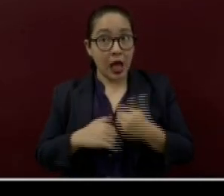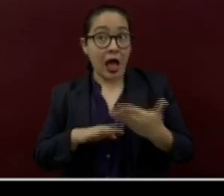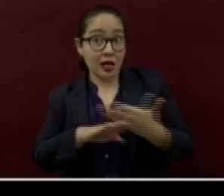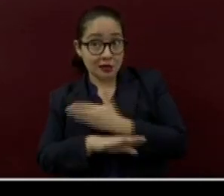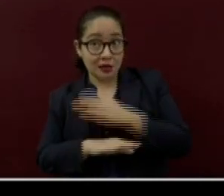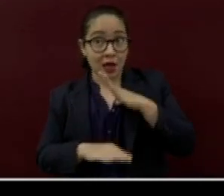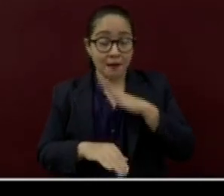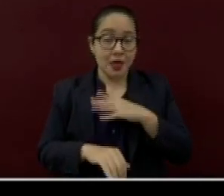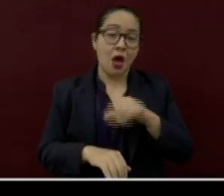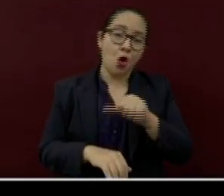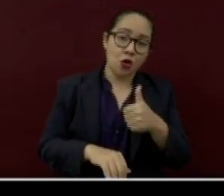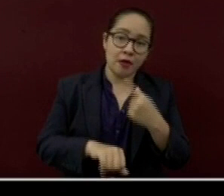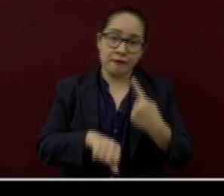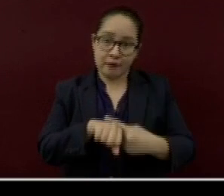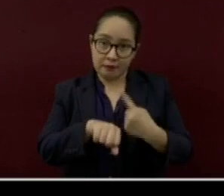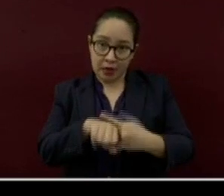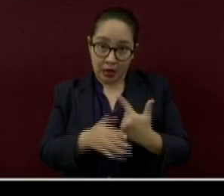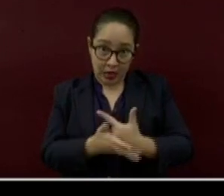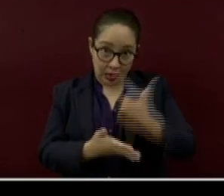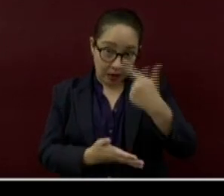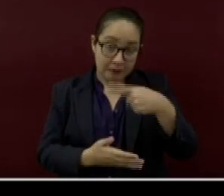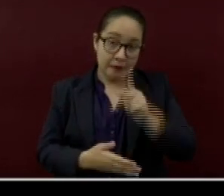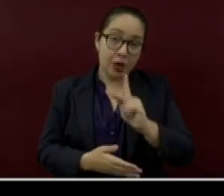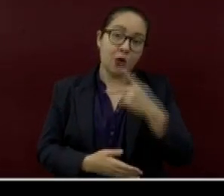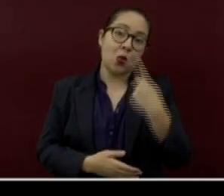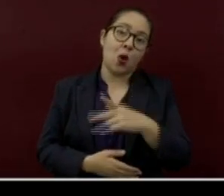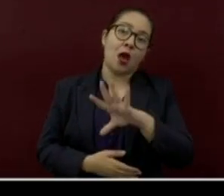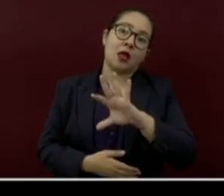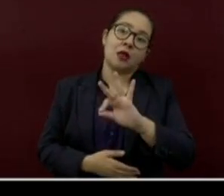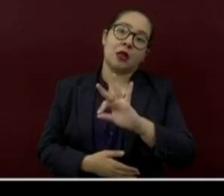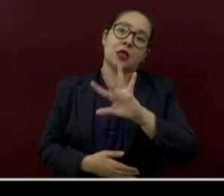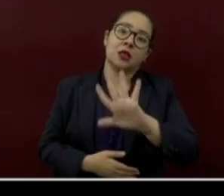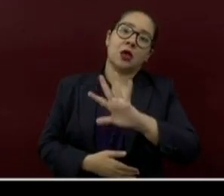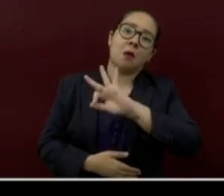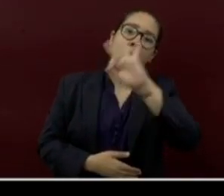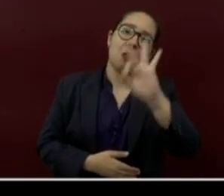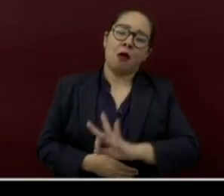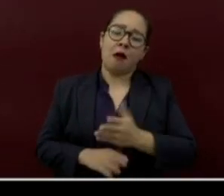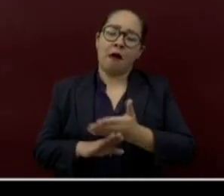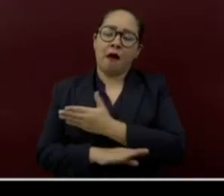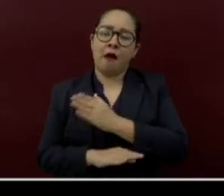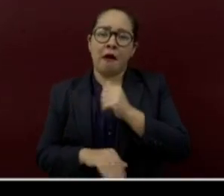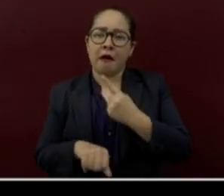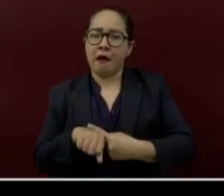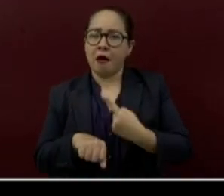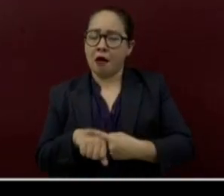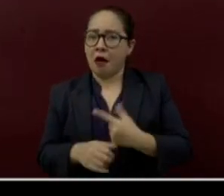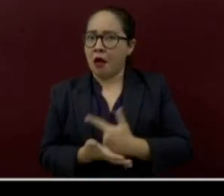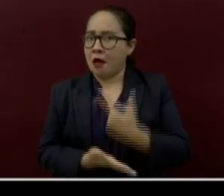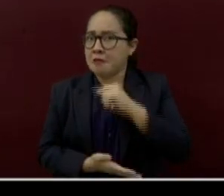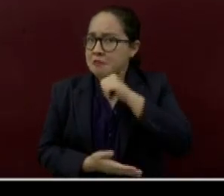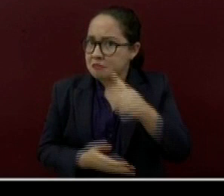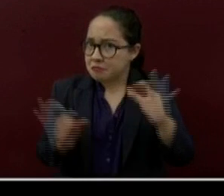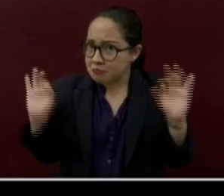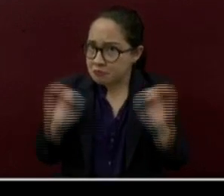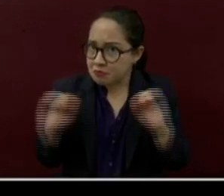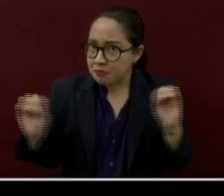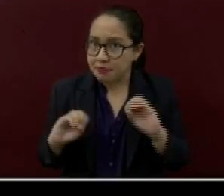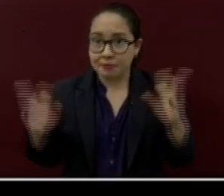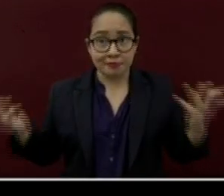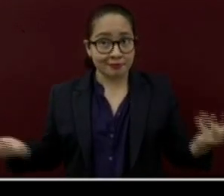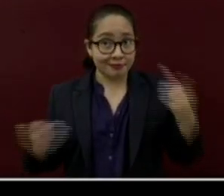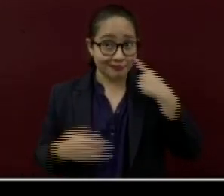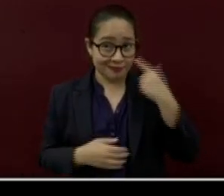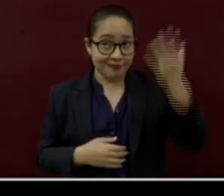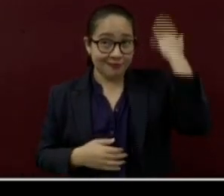enfermedades crónicas el 45 por ciento no documentaron ningún factor de riesgo lo que hemos estado